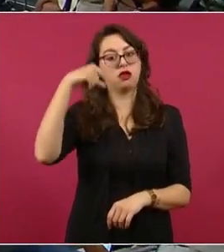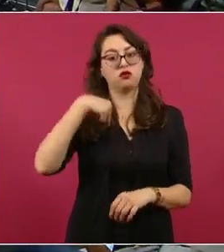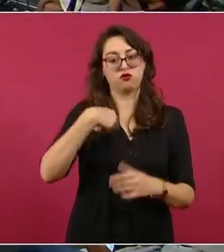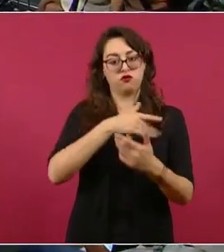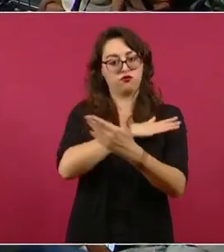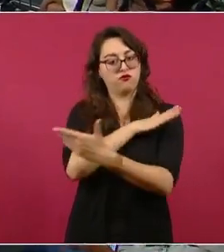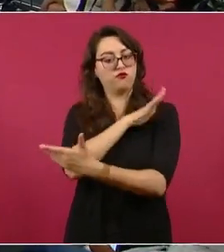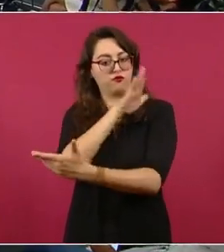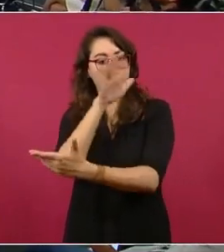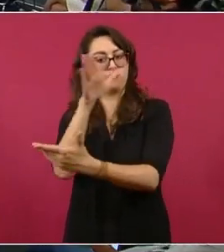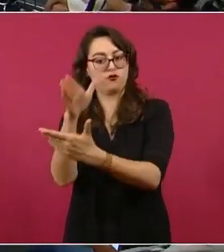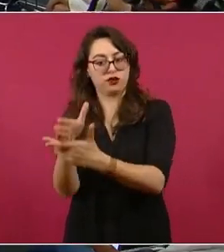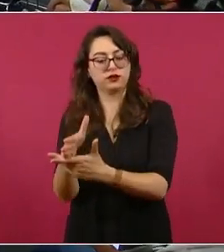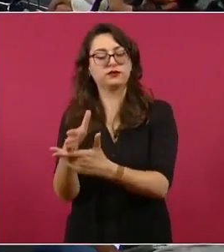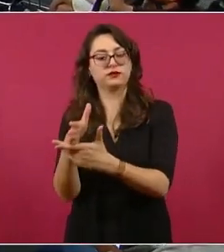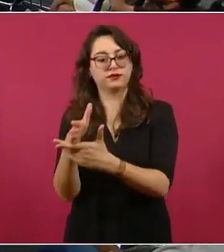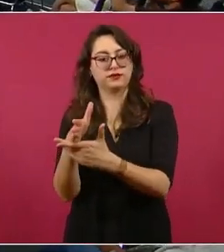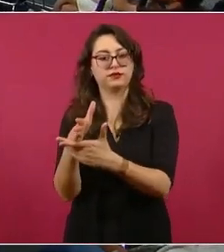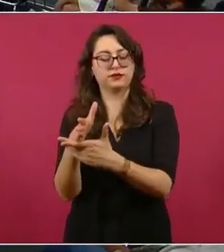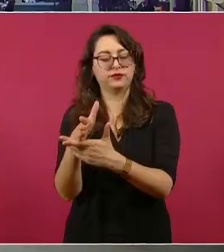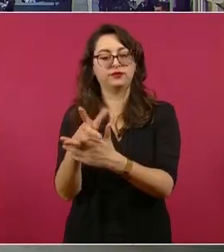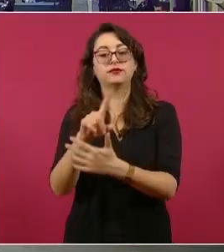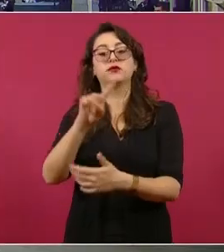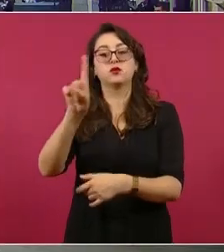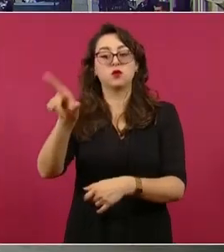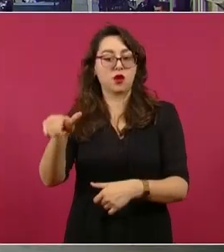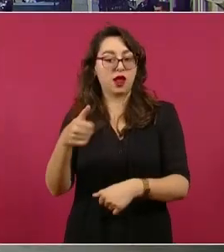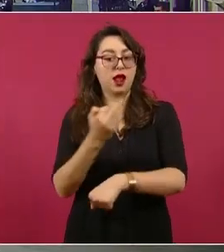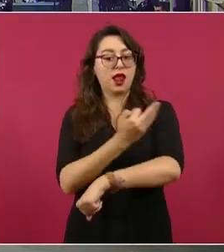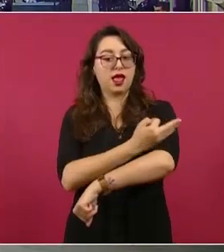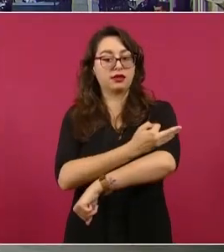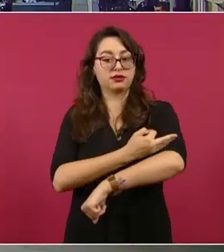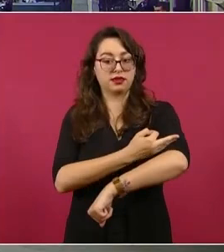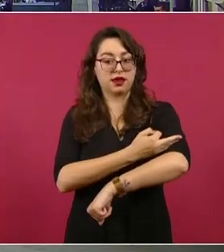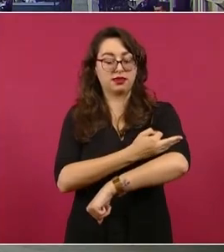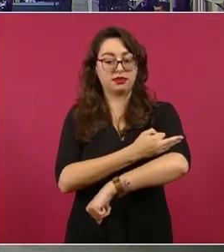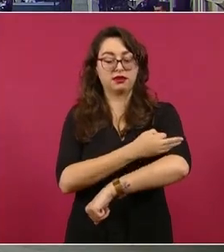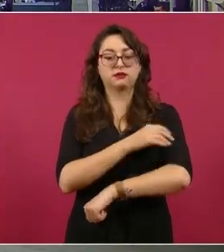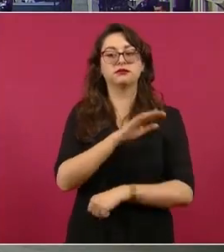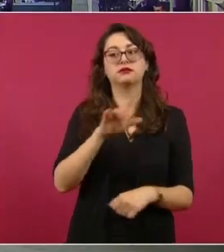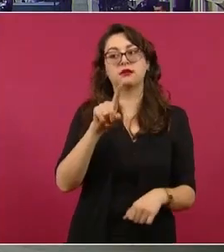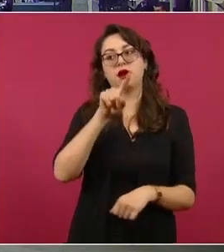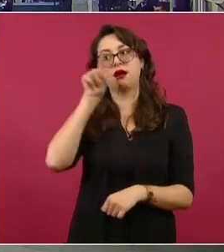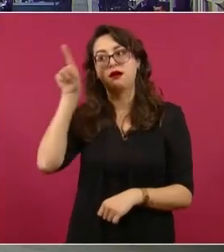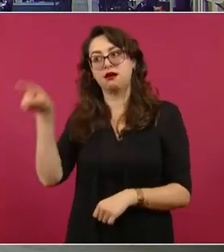y al mismo tiempo por la tarde en Matamoros